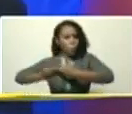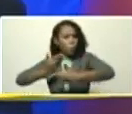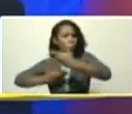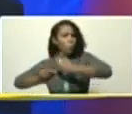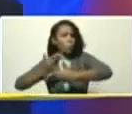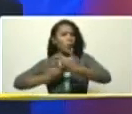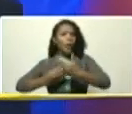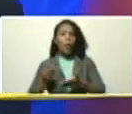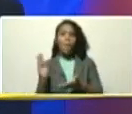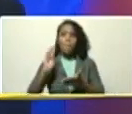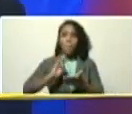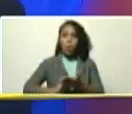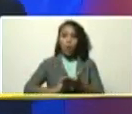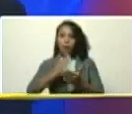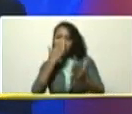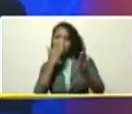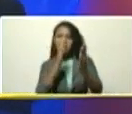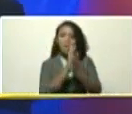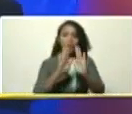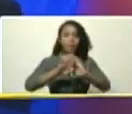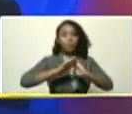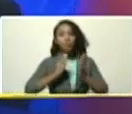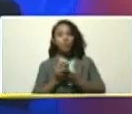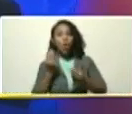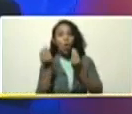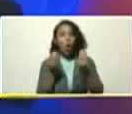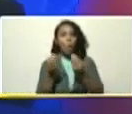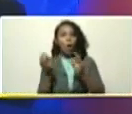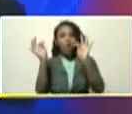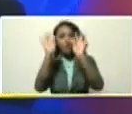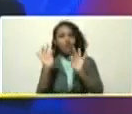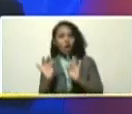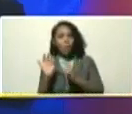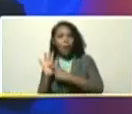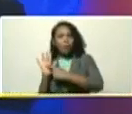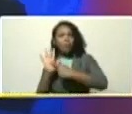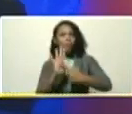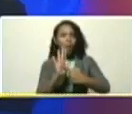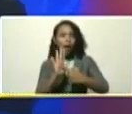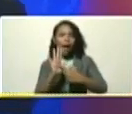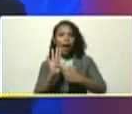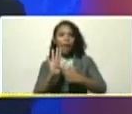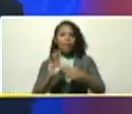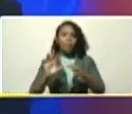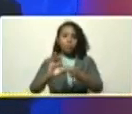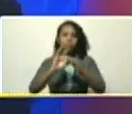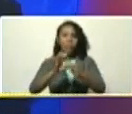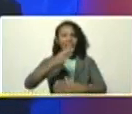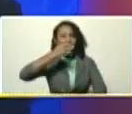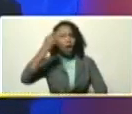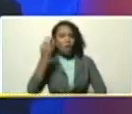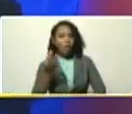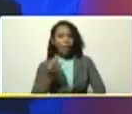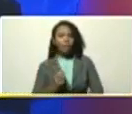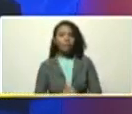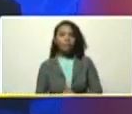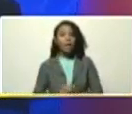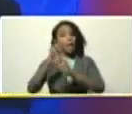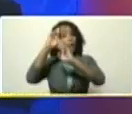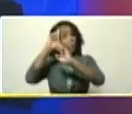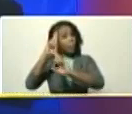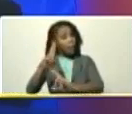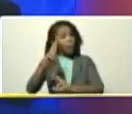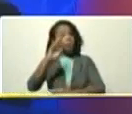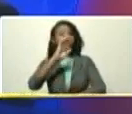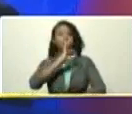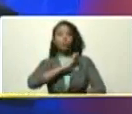que nos coloca frente al mundo como un modelo de integración y de unión verdadera, respetando nuestra